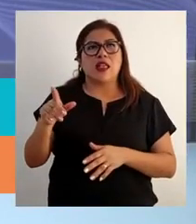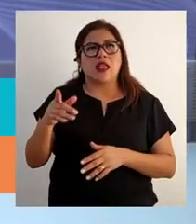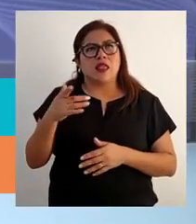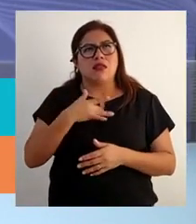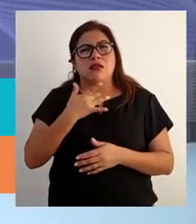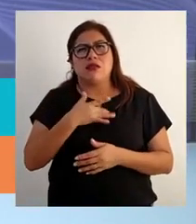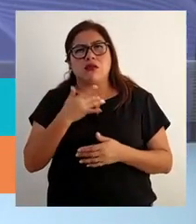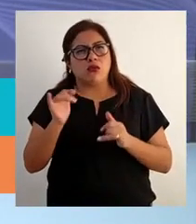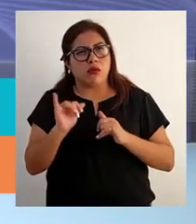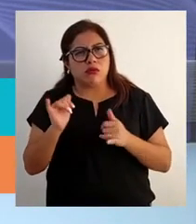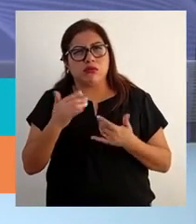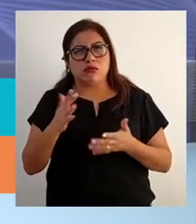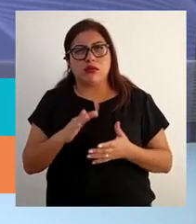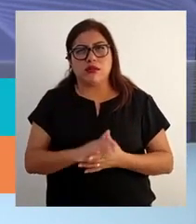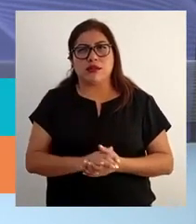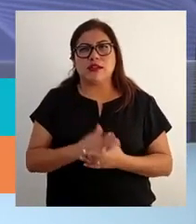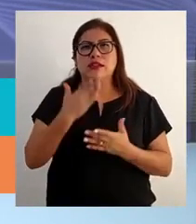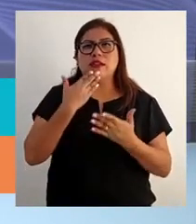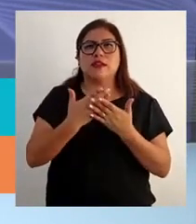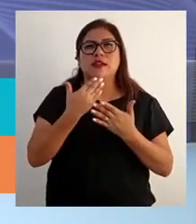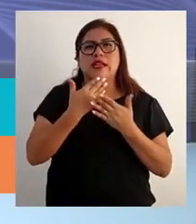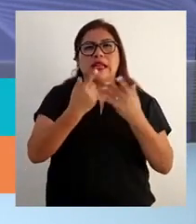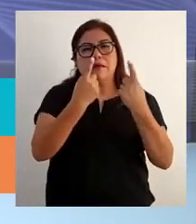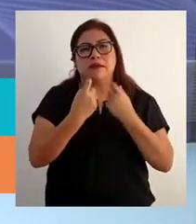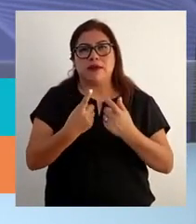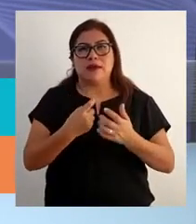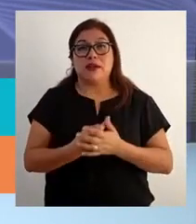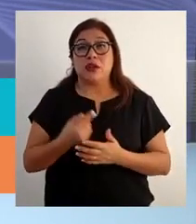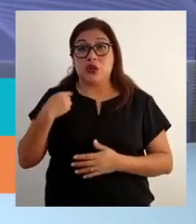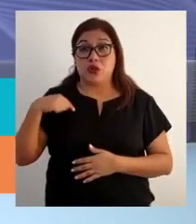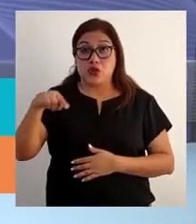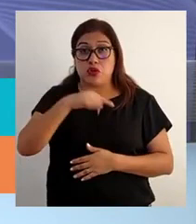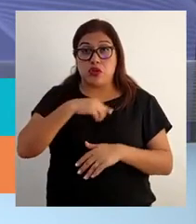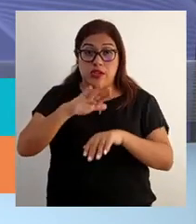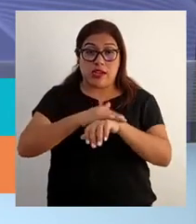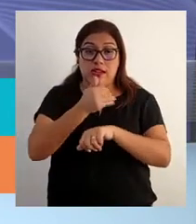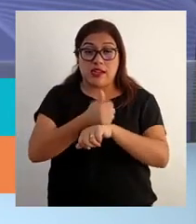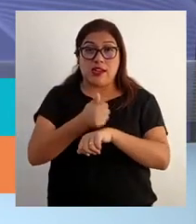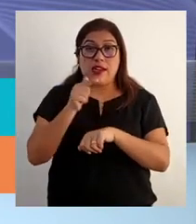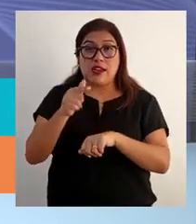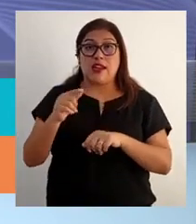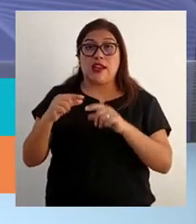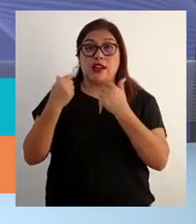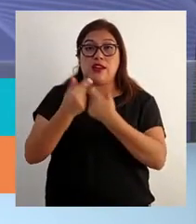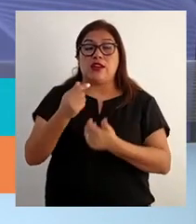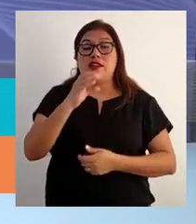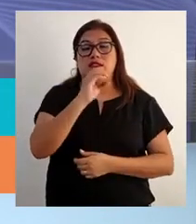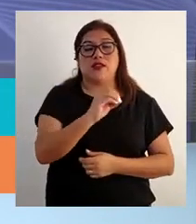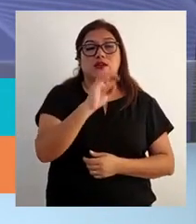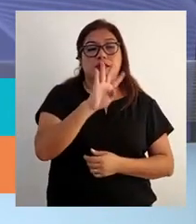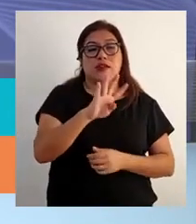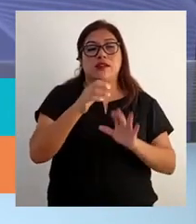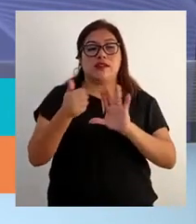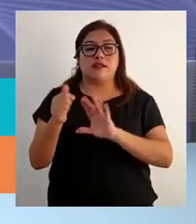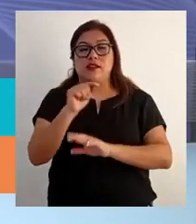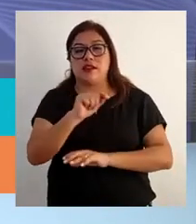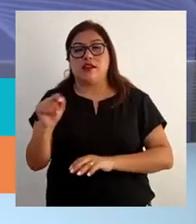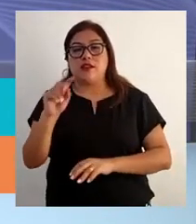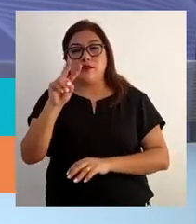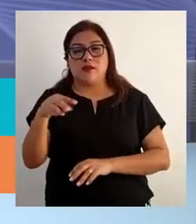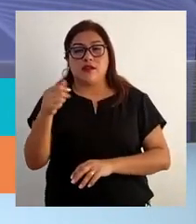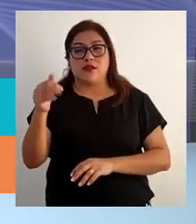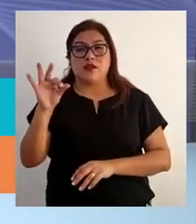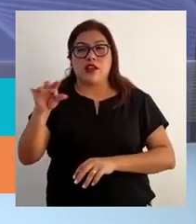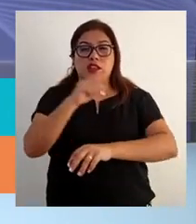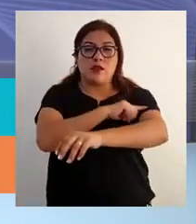gracias por la pregunta, Vilmita, nosotros establecimos una directiva, el 046-2019 del Consejo Ejecutivo del Poder